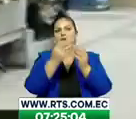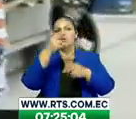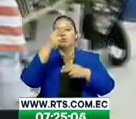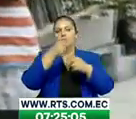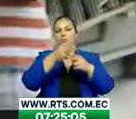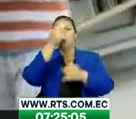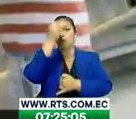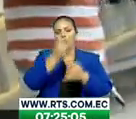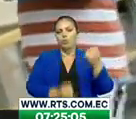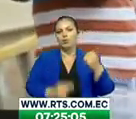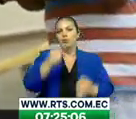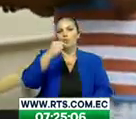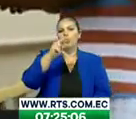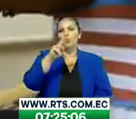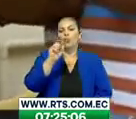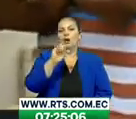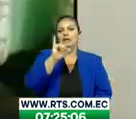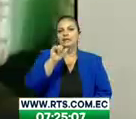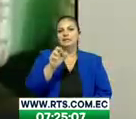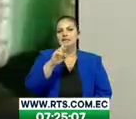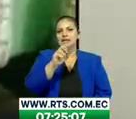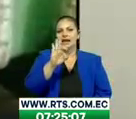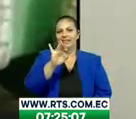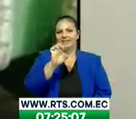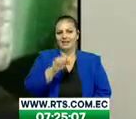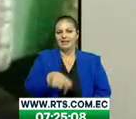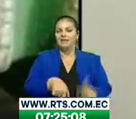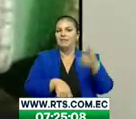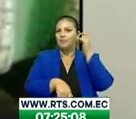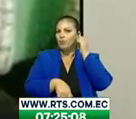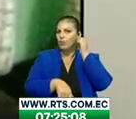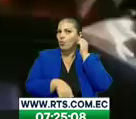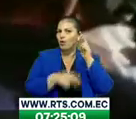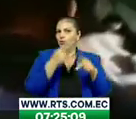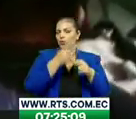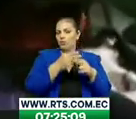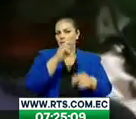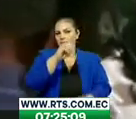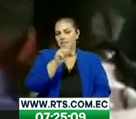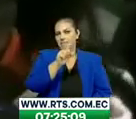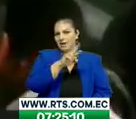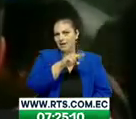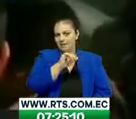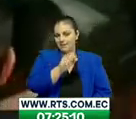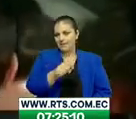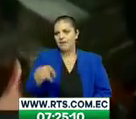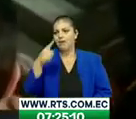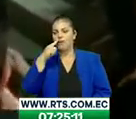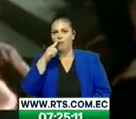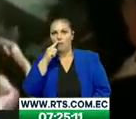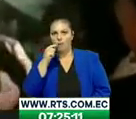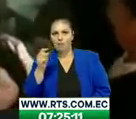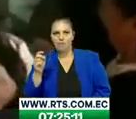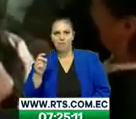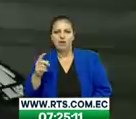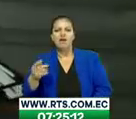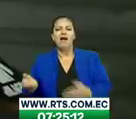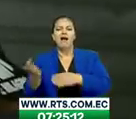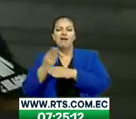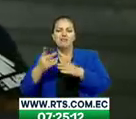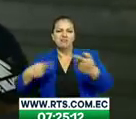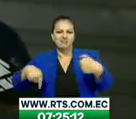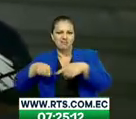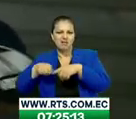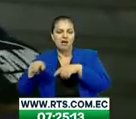tristeza, porque una de sus integrantes, María Teresa Uriarte Bastidas, fue asesinada por su ex conviviente. Pero